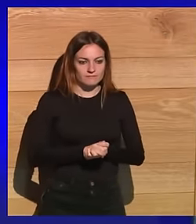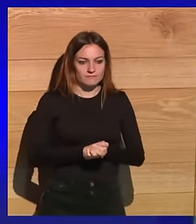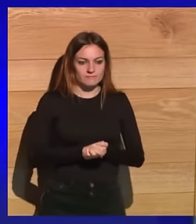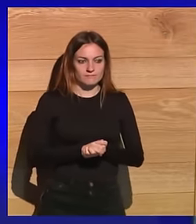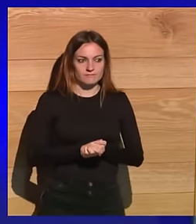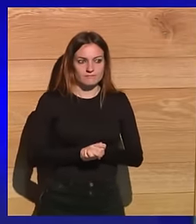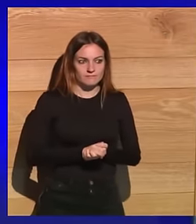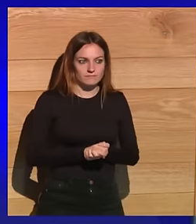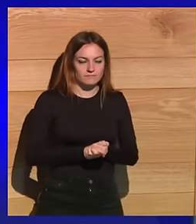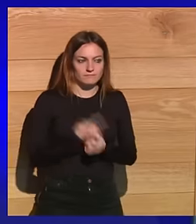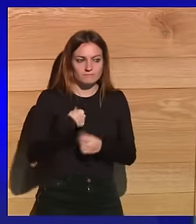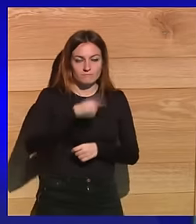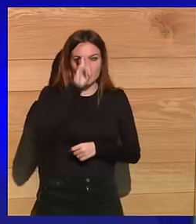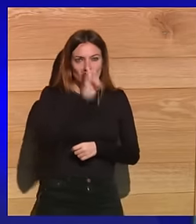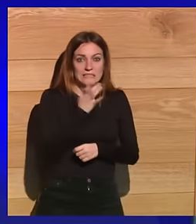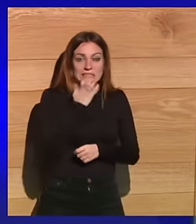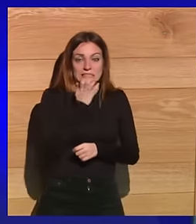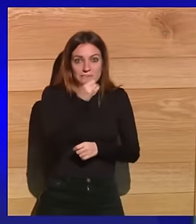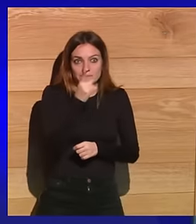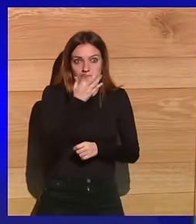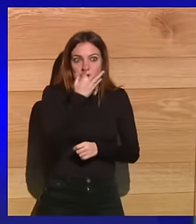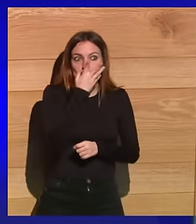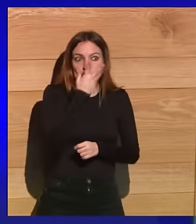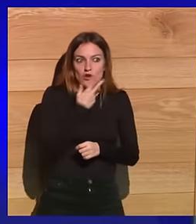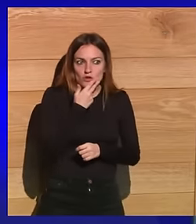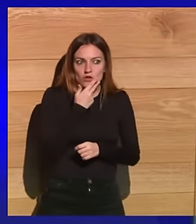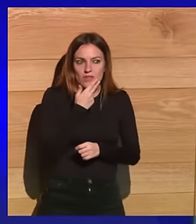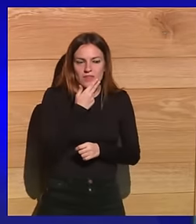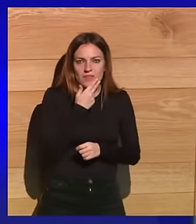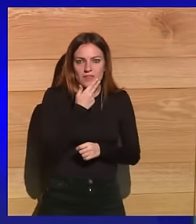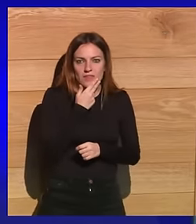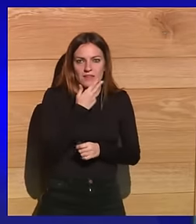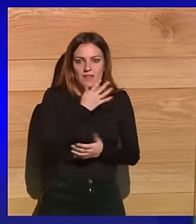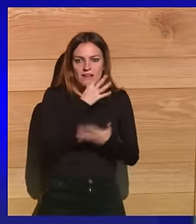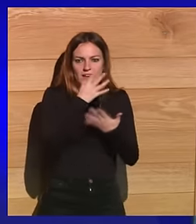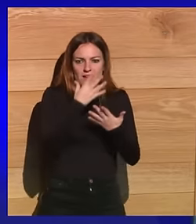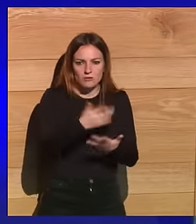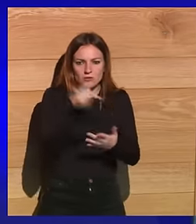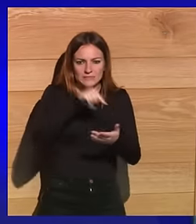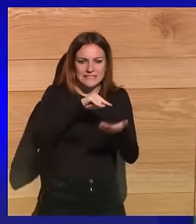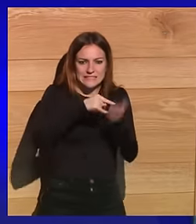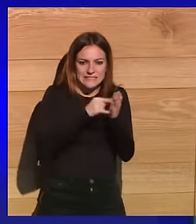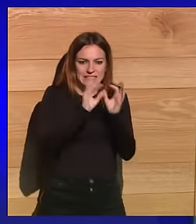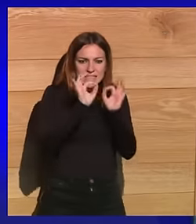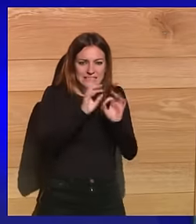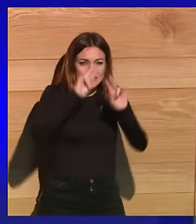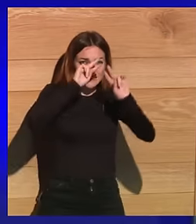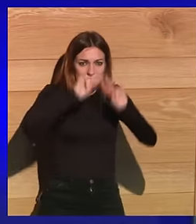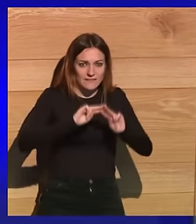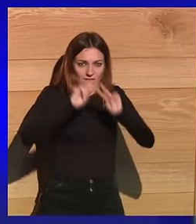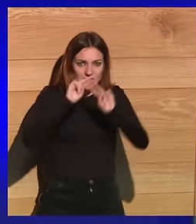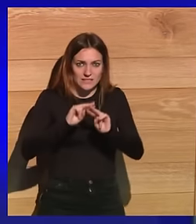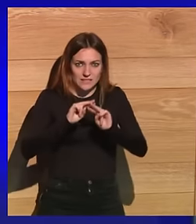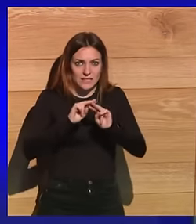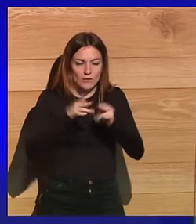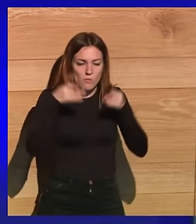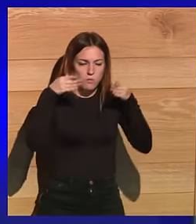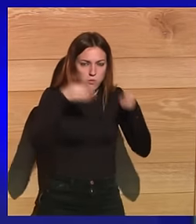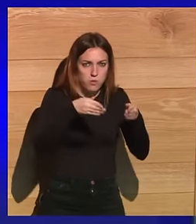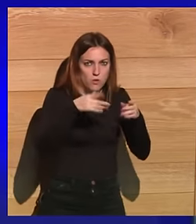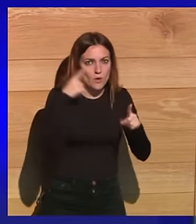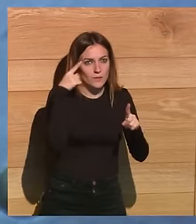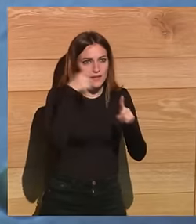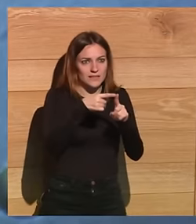No sé si usted tiene conocimiento de en qué medida se están utilizando este tipo de técnicas de investigación para el estudio de